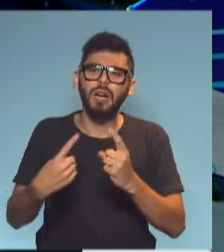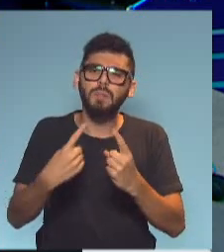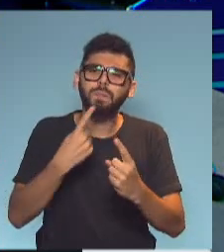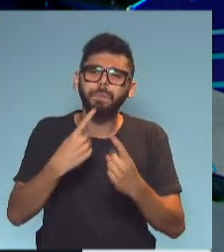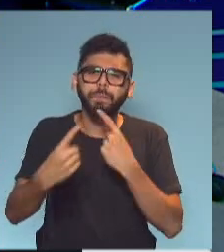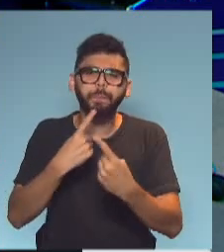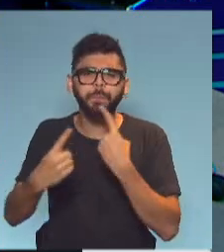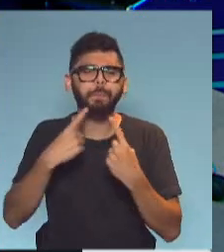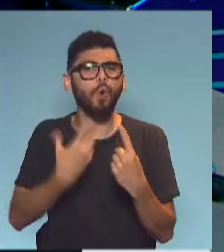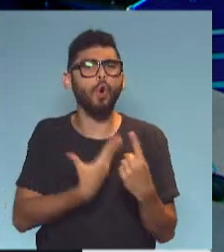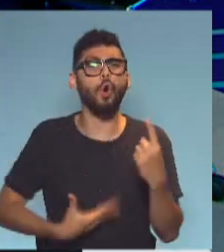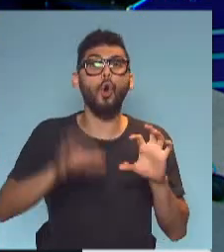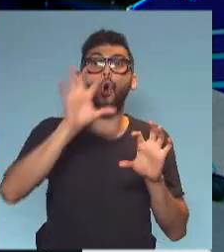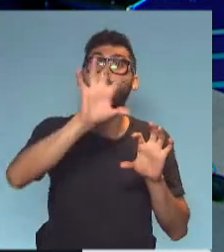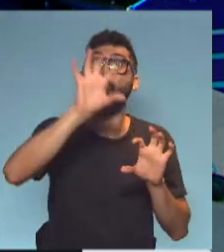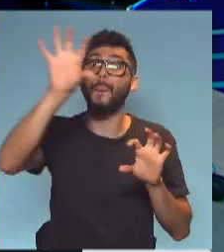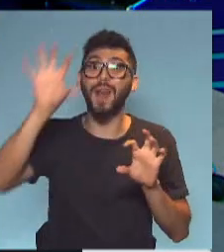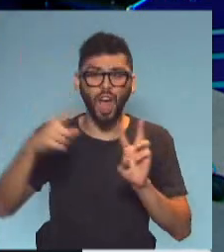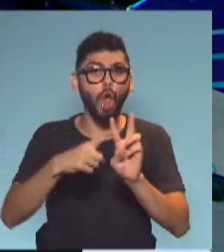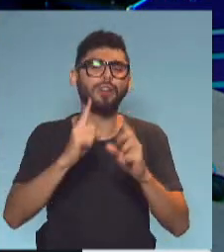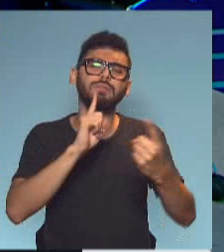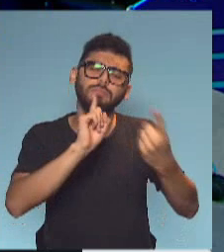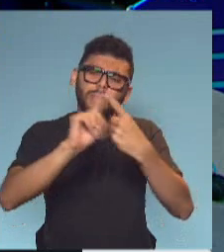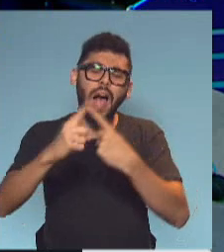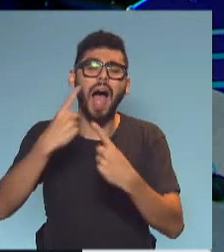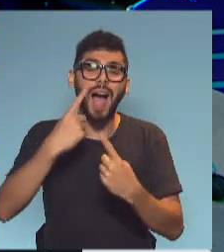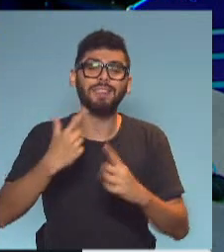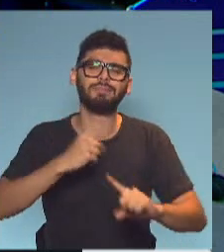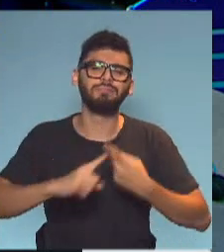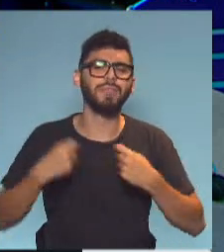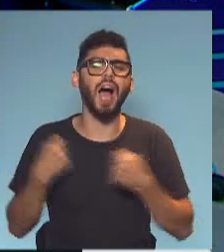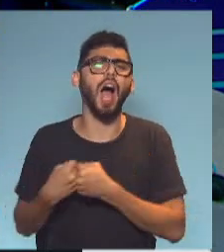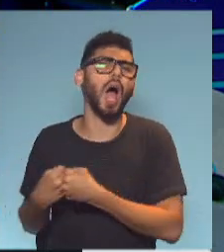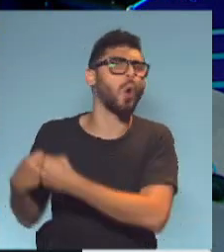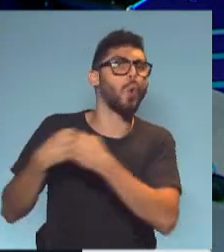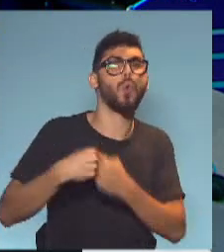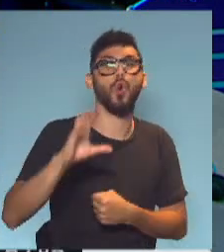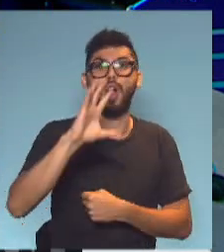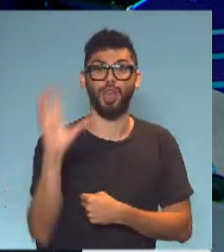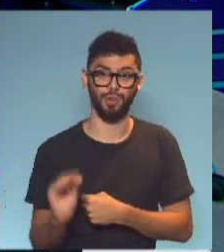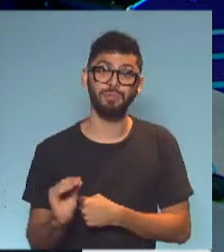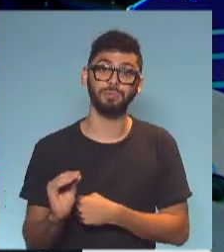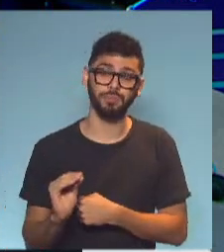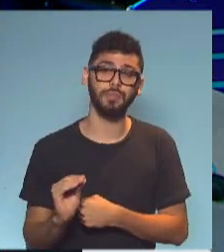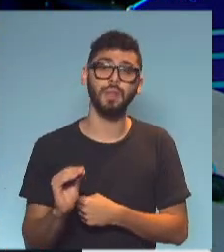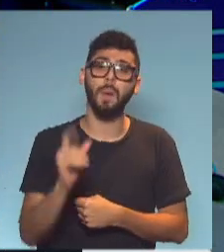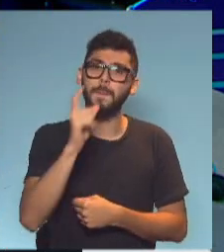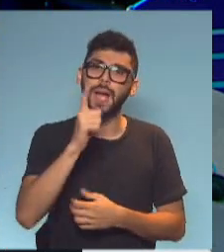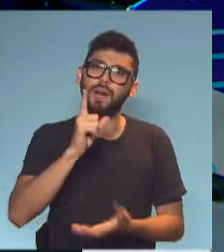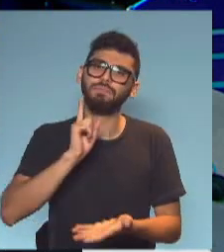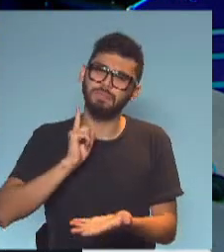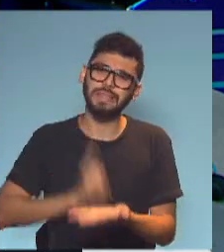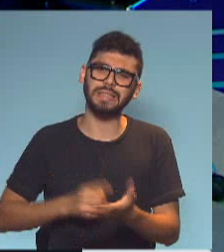consultas con los gobernadores para buscar un consenso de acuerdo a las medidas a tomar, que todos coinciden, va a ser de restricciones.